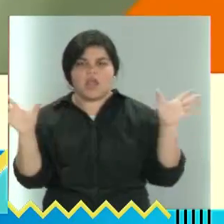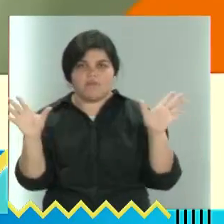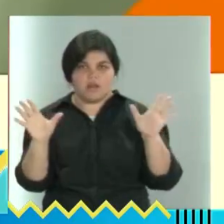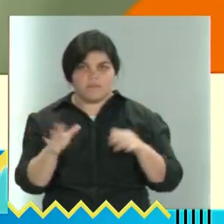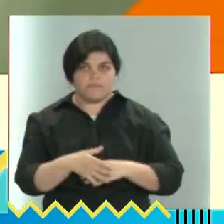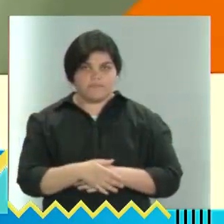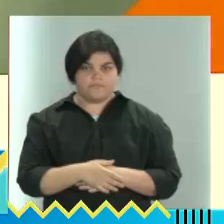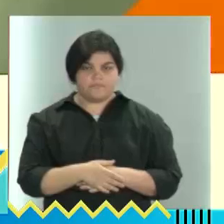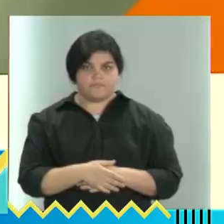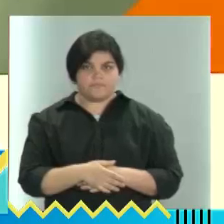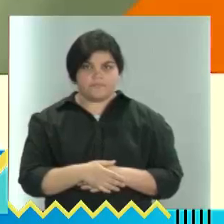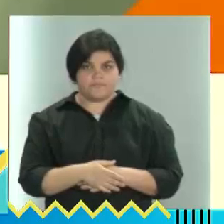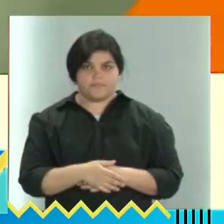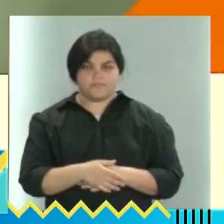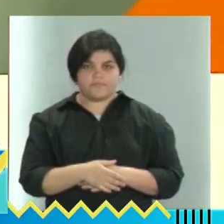¿no?